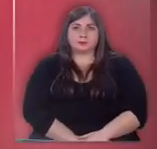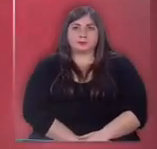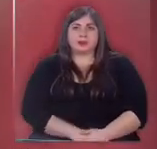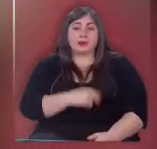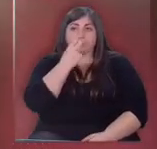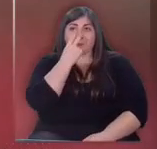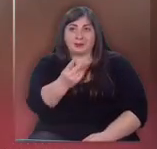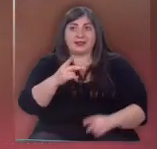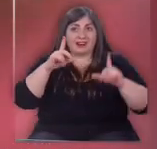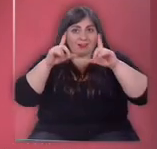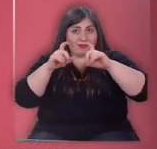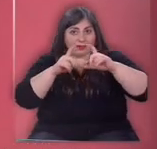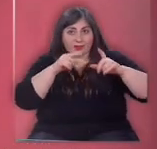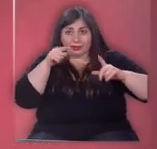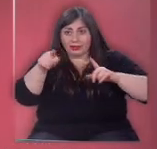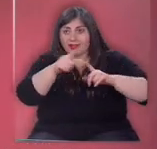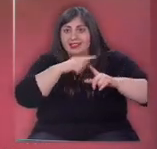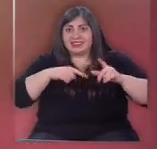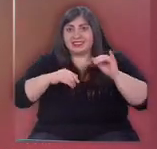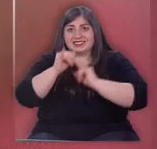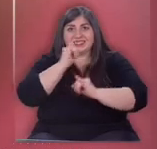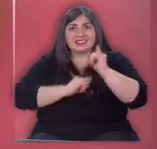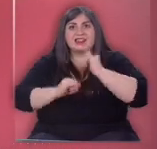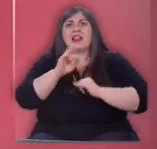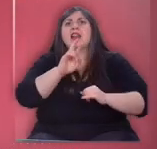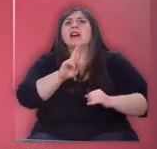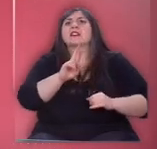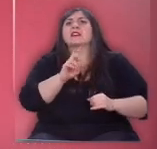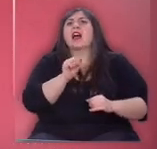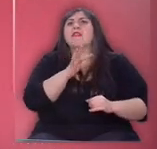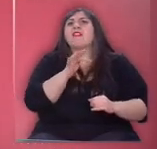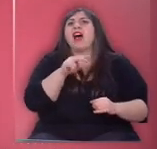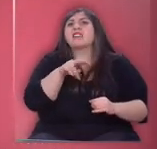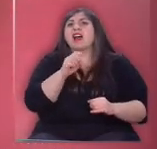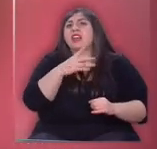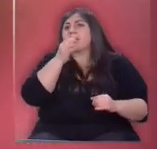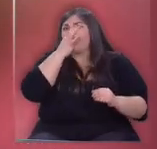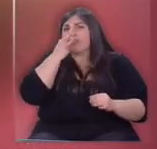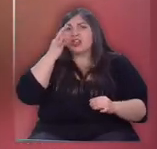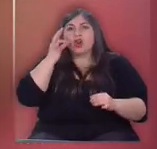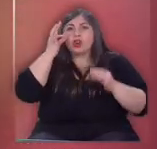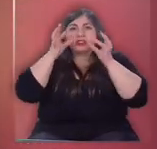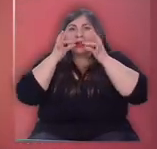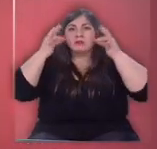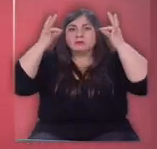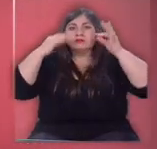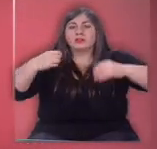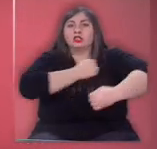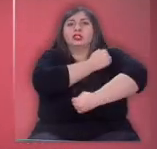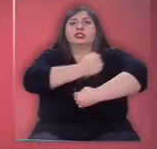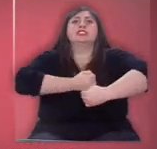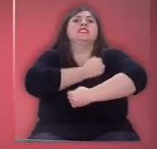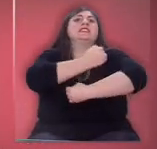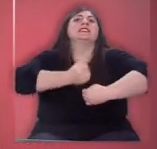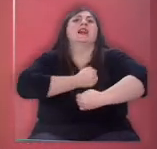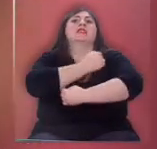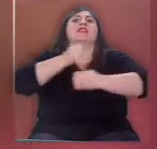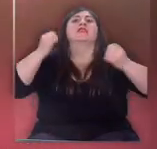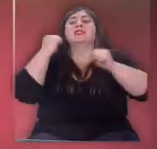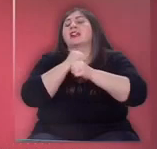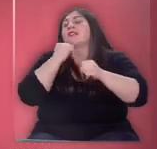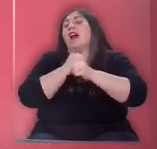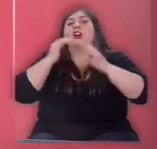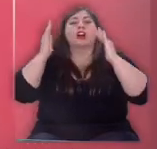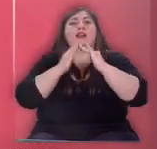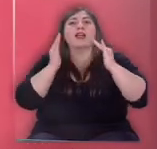Mira la imagen dentro de los virales. Mira, Rafa Nadal está con bigote. ¿Qué está haciendo? Cocinando. Estoy desbordado con el trabajo en casa.